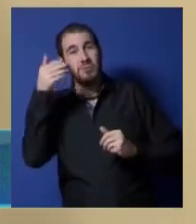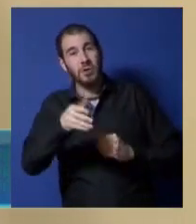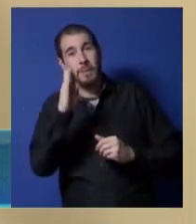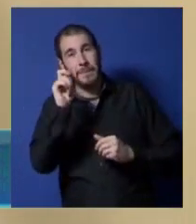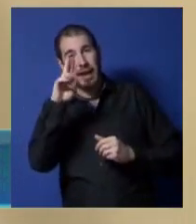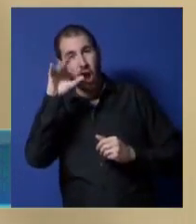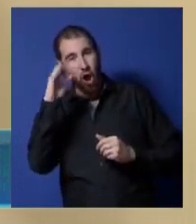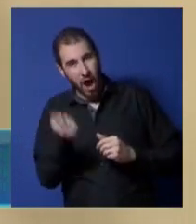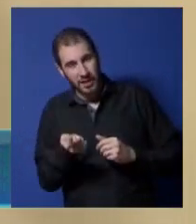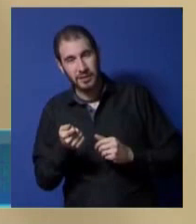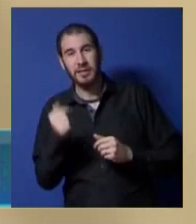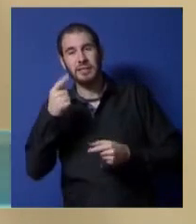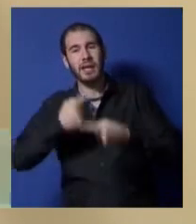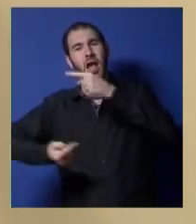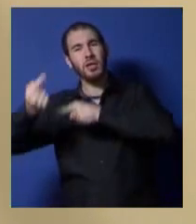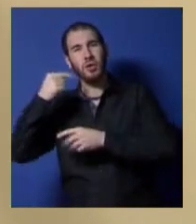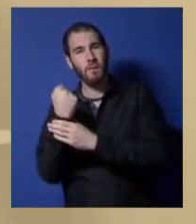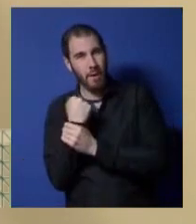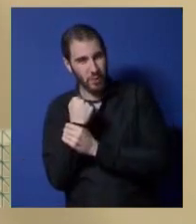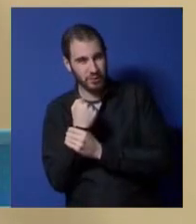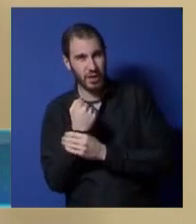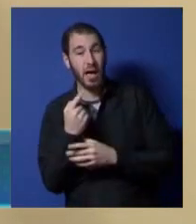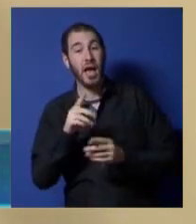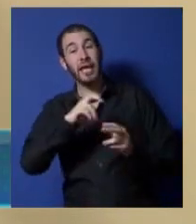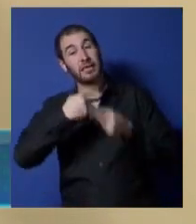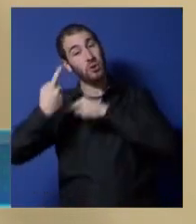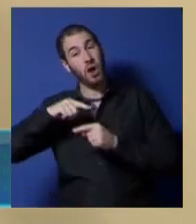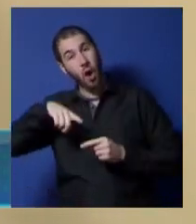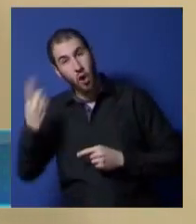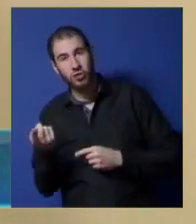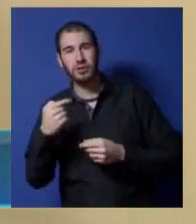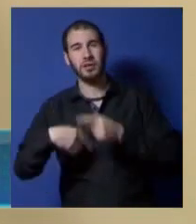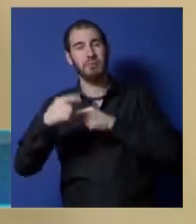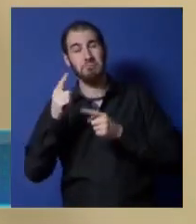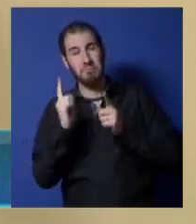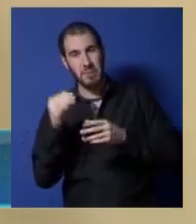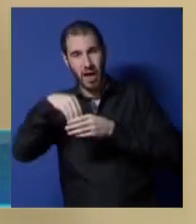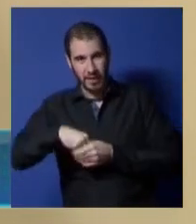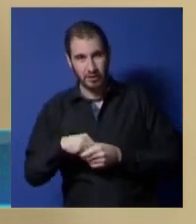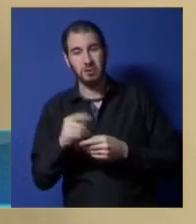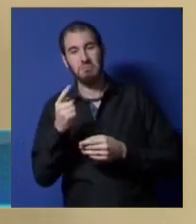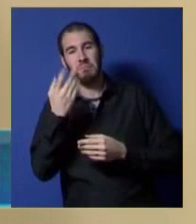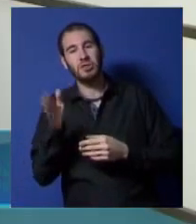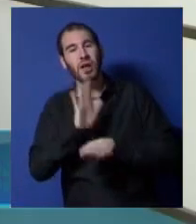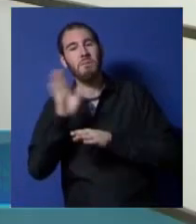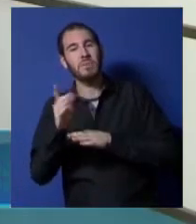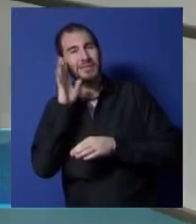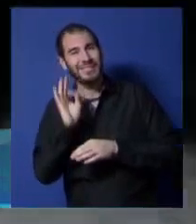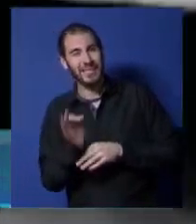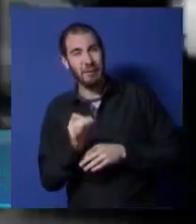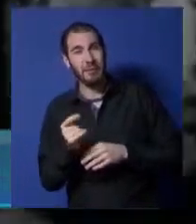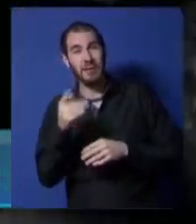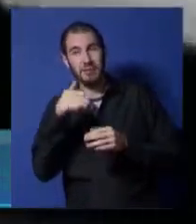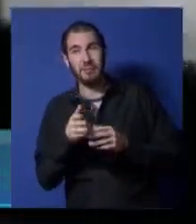Barloa. Uh-huh. Esta es la historia conocida puntualmente. Hay otra historia dentro de esta misma historia. Seguramente los cineastas que ven